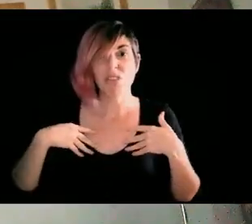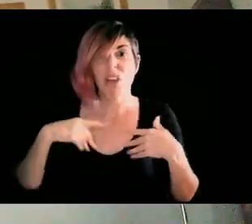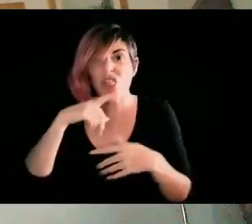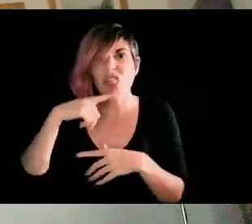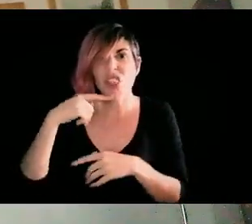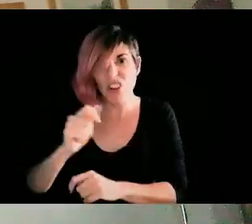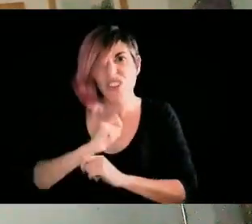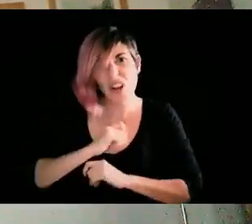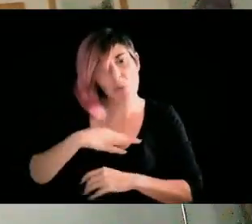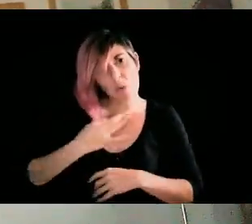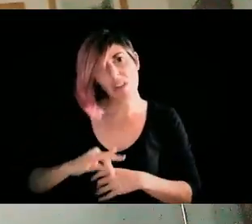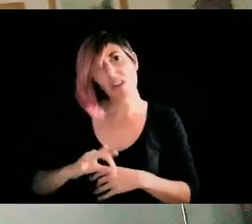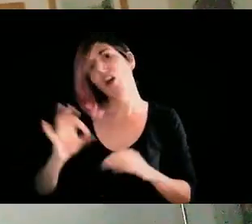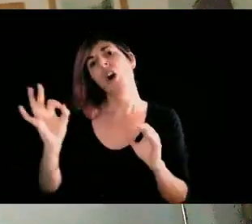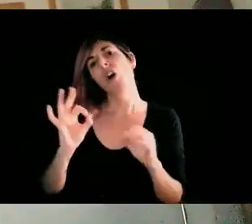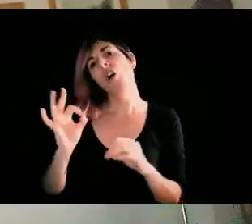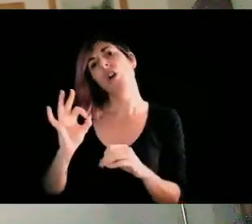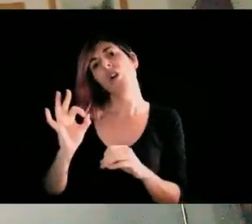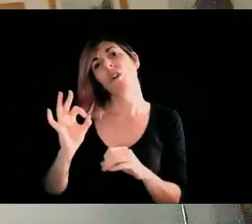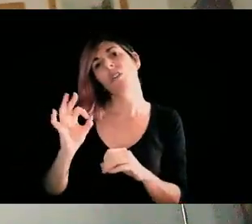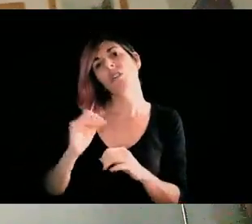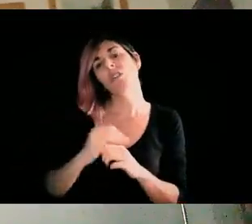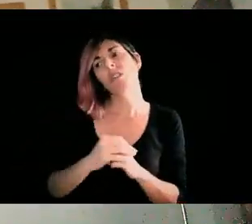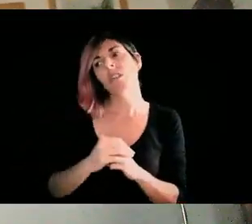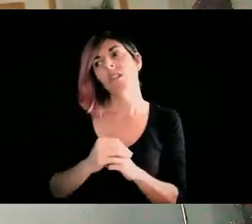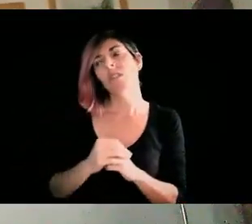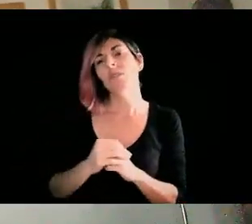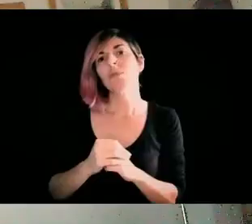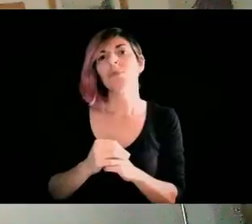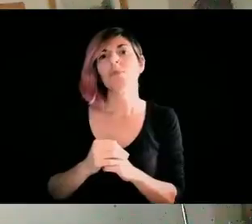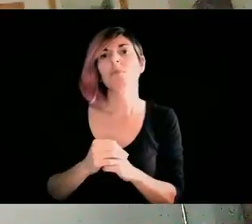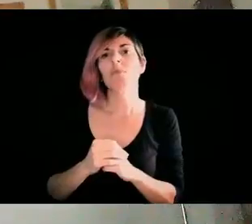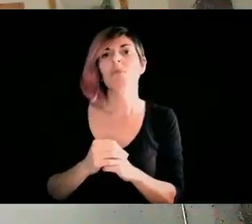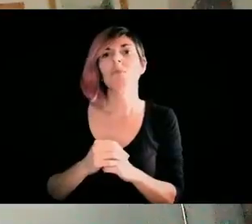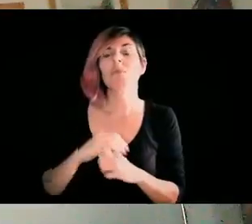una emoción? ¿O una emoción viene a